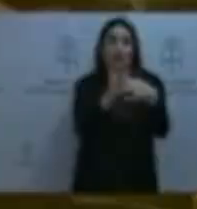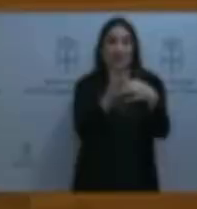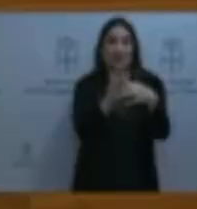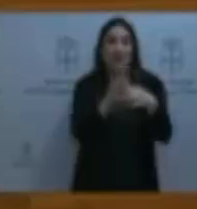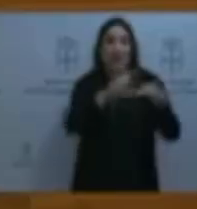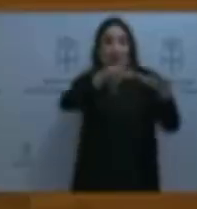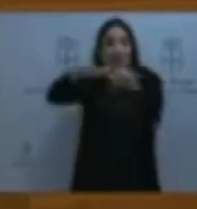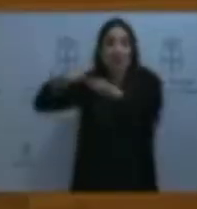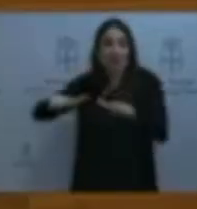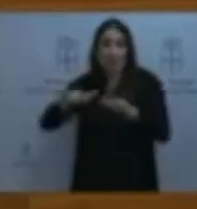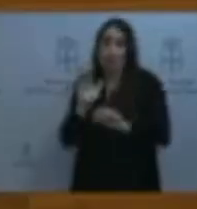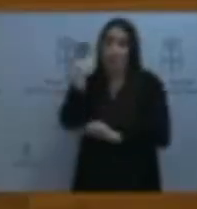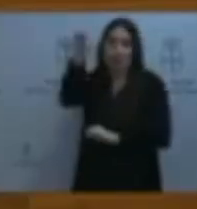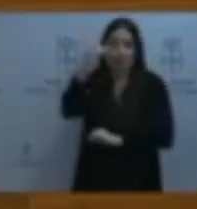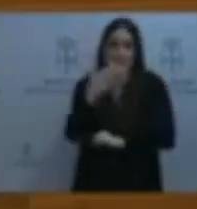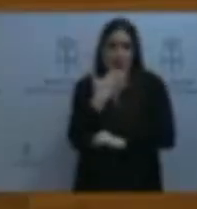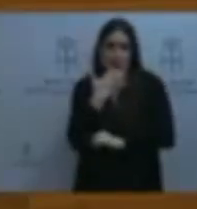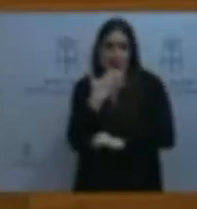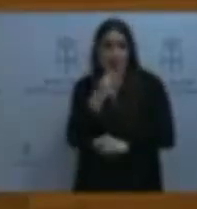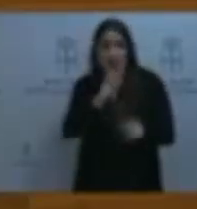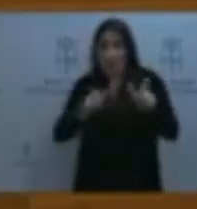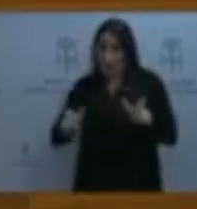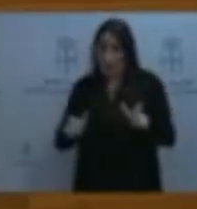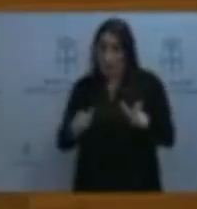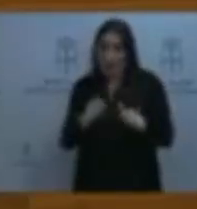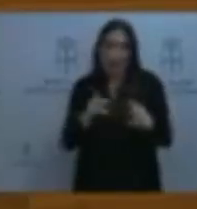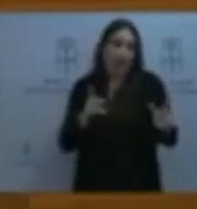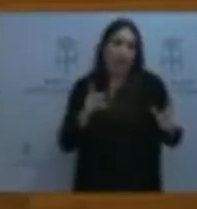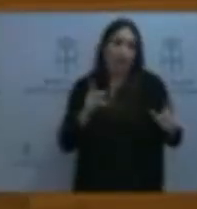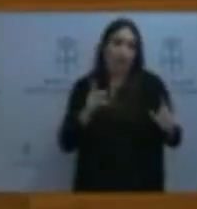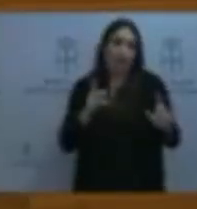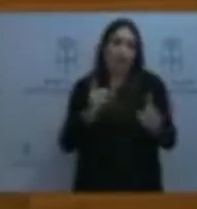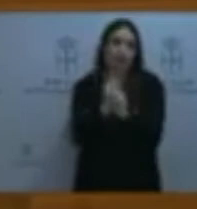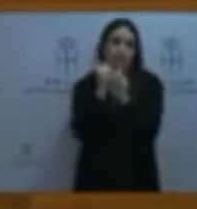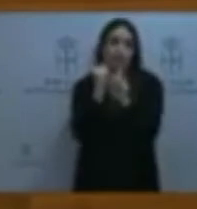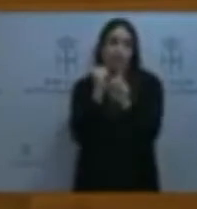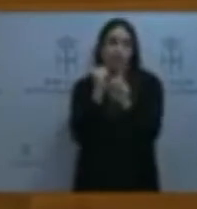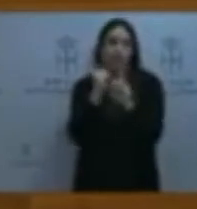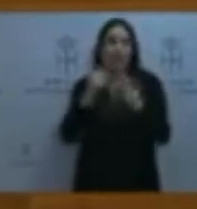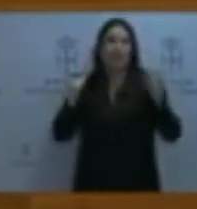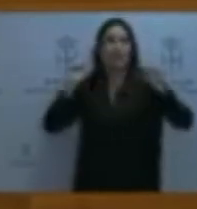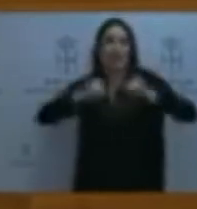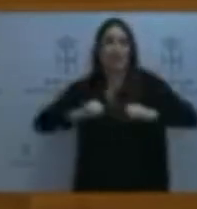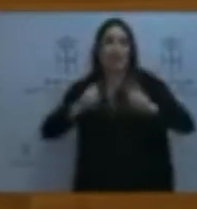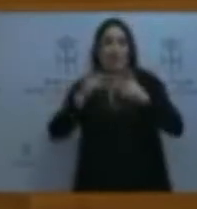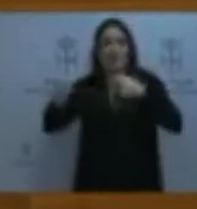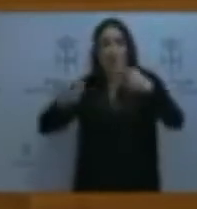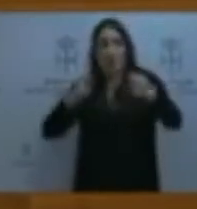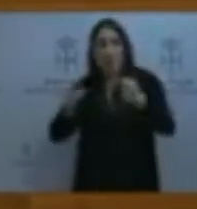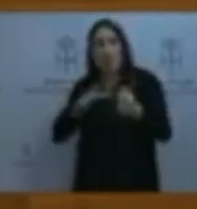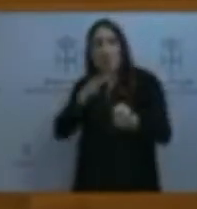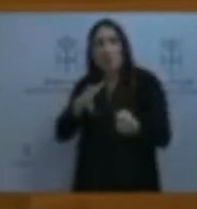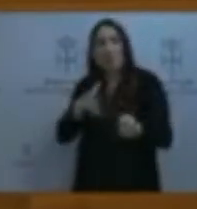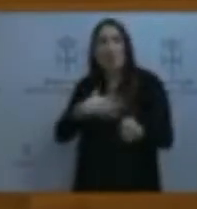de alta pendiente. Lobos de corbata que han procurado aprobar tratados de libre comercio que ponen en peligro